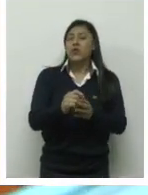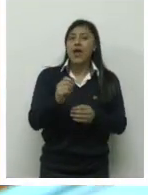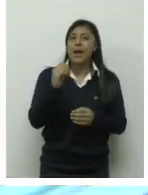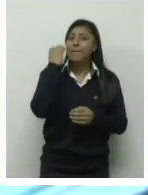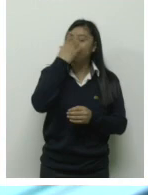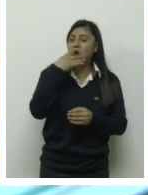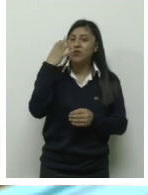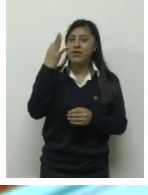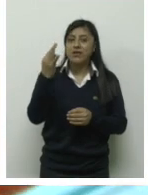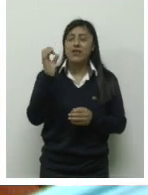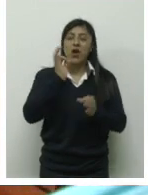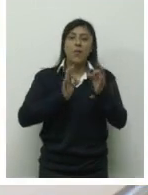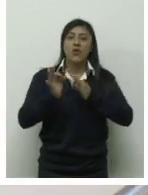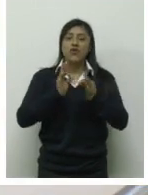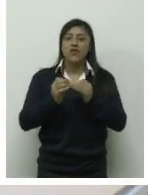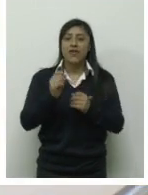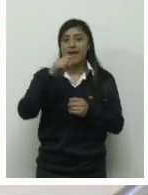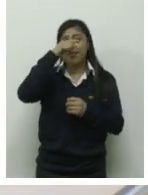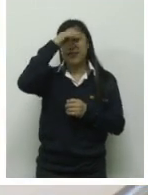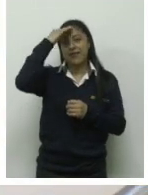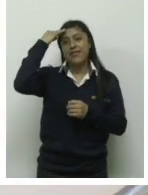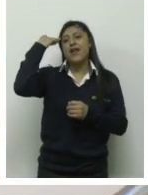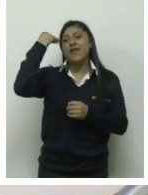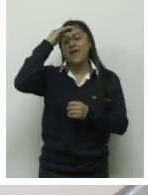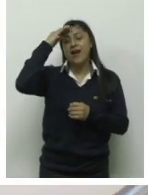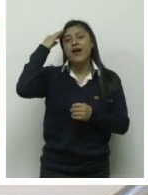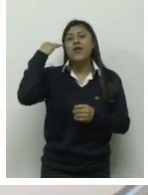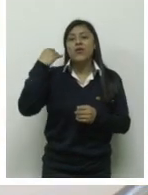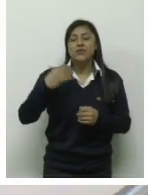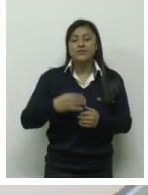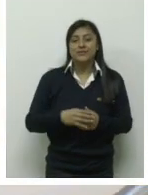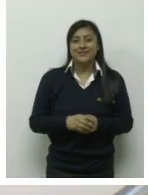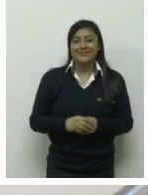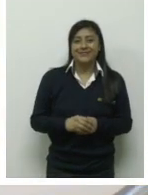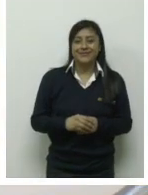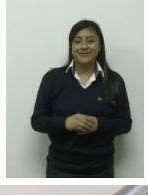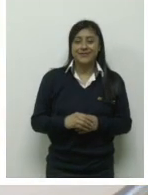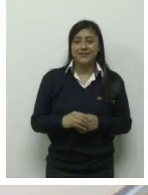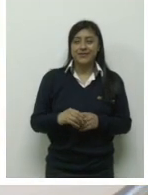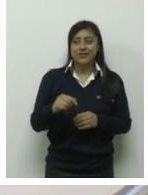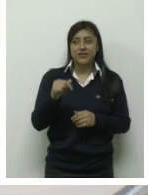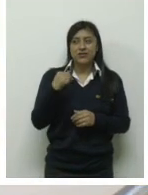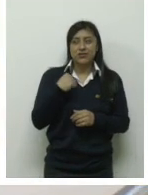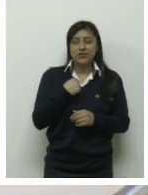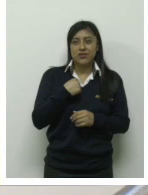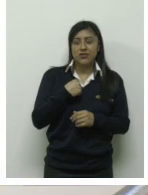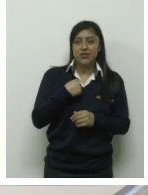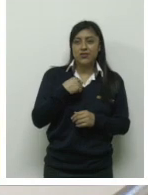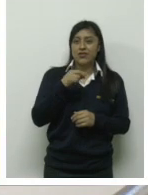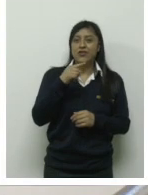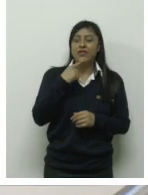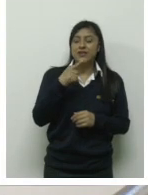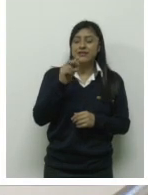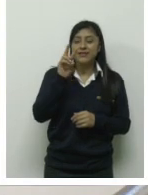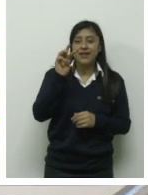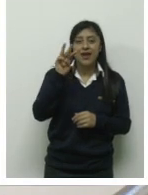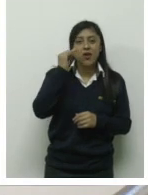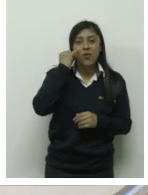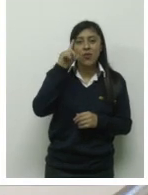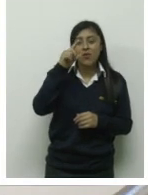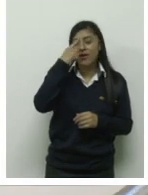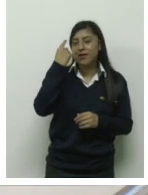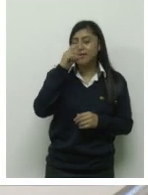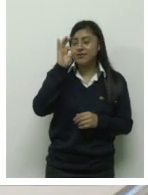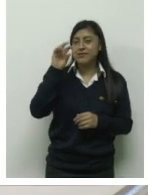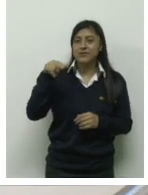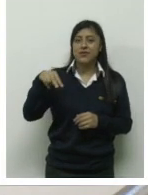el anuncio en el periódico, llené solicitud, nunca me imaginé pues pertenecer a la institución y pues cuando ingresé pues me